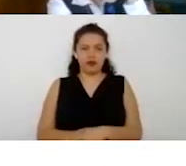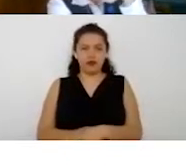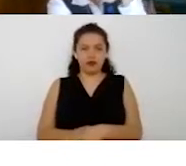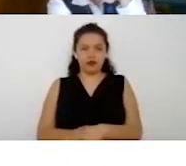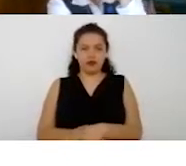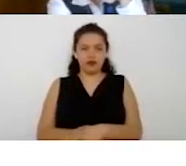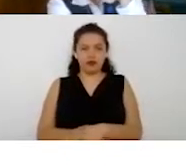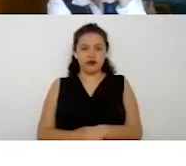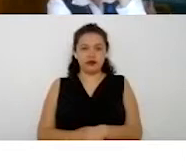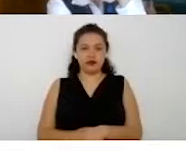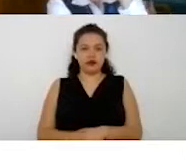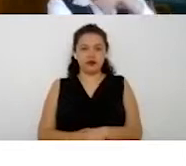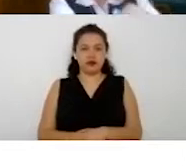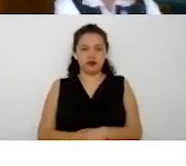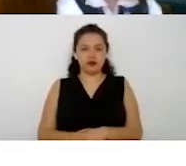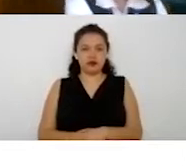Ahora bien,